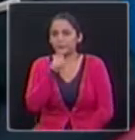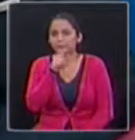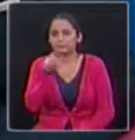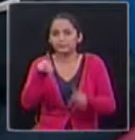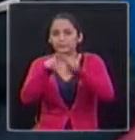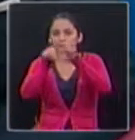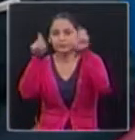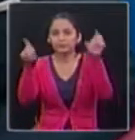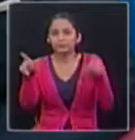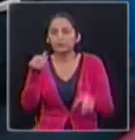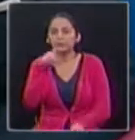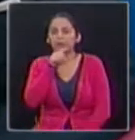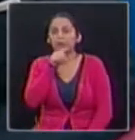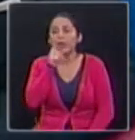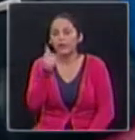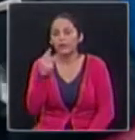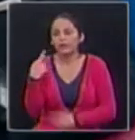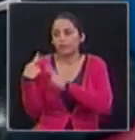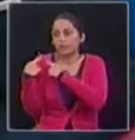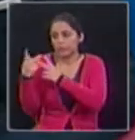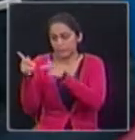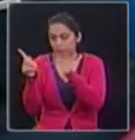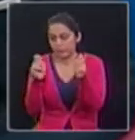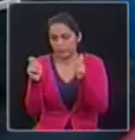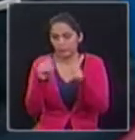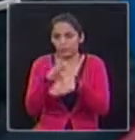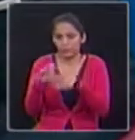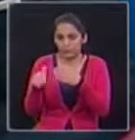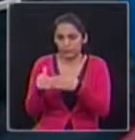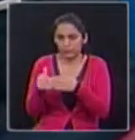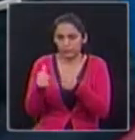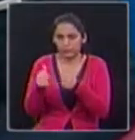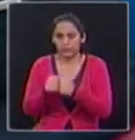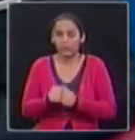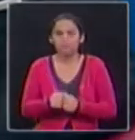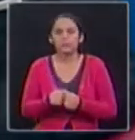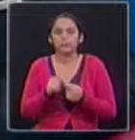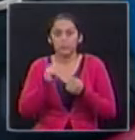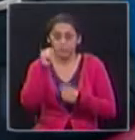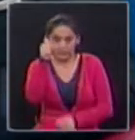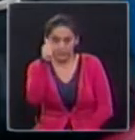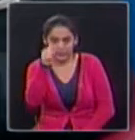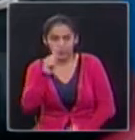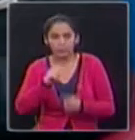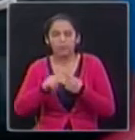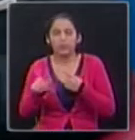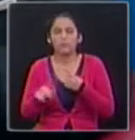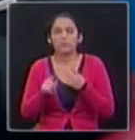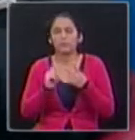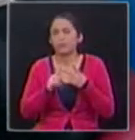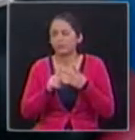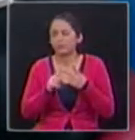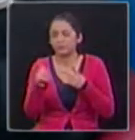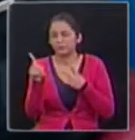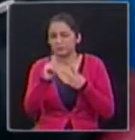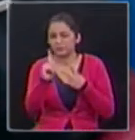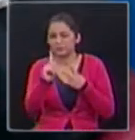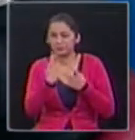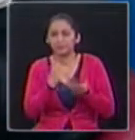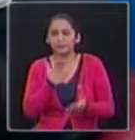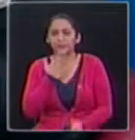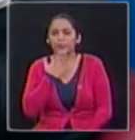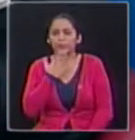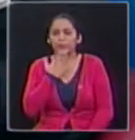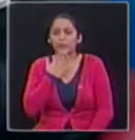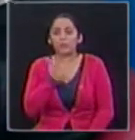coincidimos con el titular de la Sobanca, que, por ejemplo, para el uso del dinero electrónico por parte de la